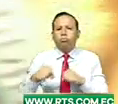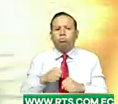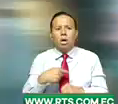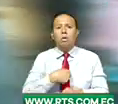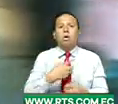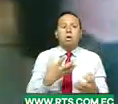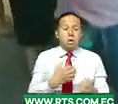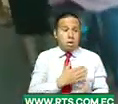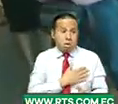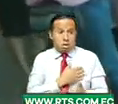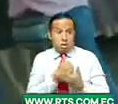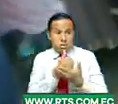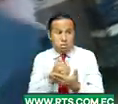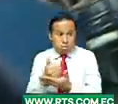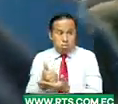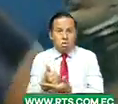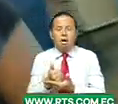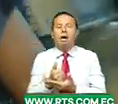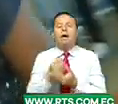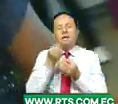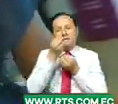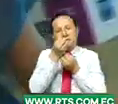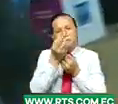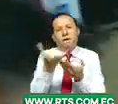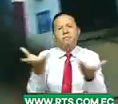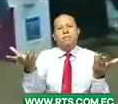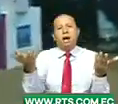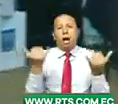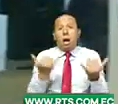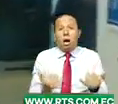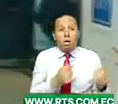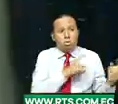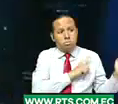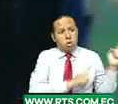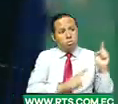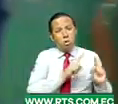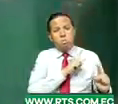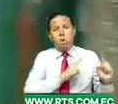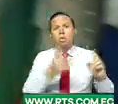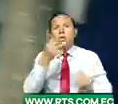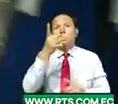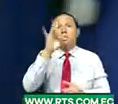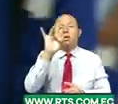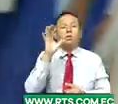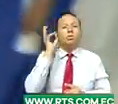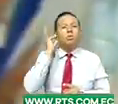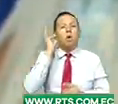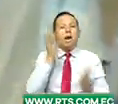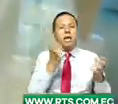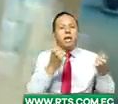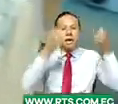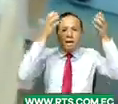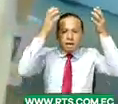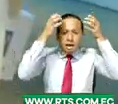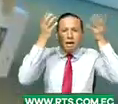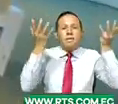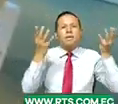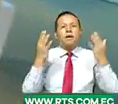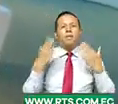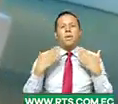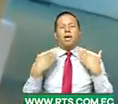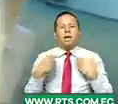los demás. Es lo que se resaltó en la presentación de las 18 candidatas a Reina de Guayaquil. Jóvenes, además de